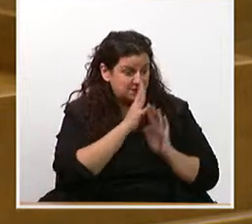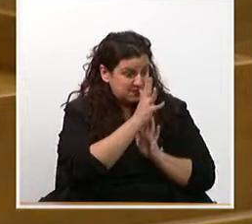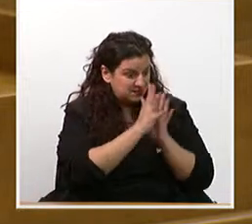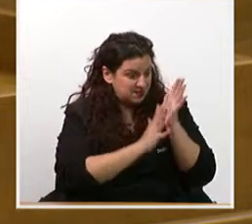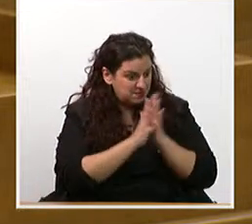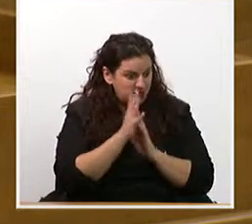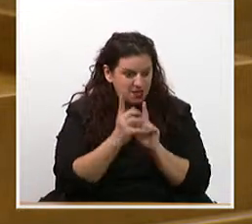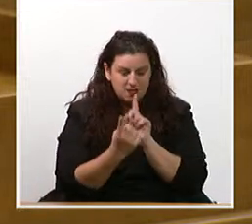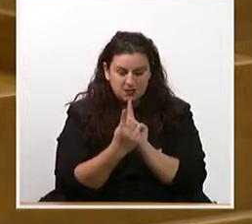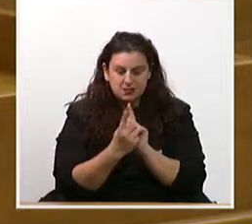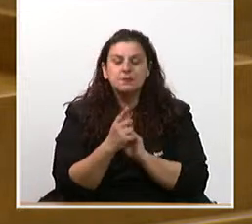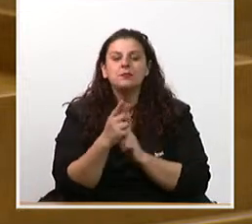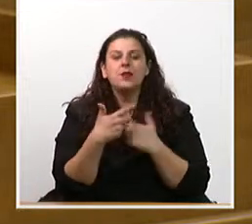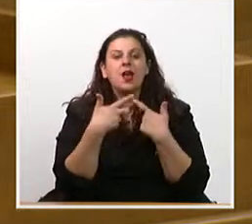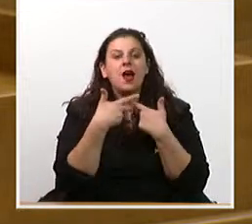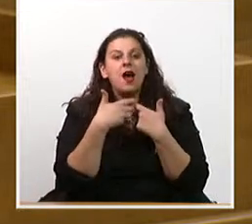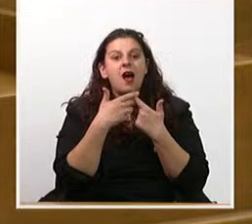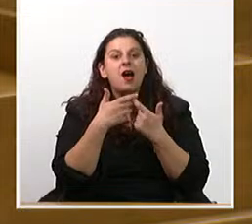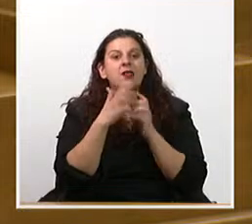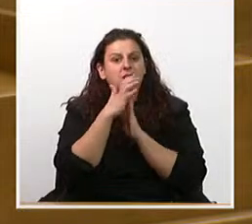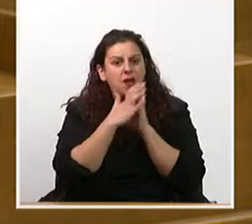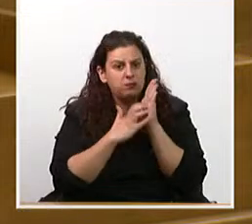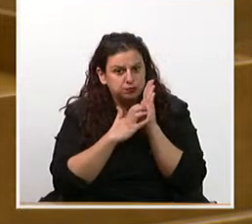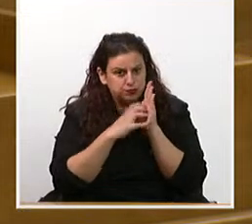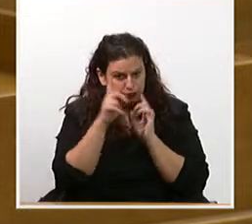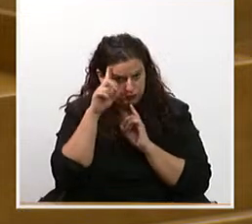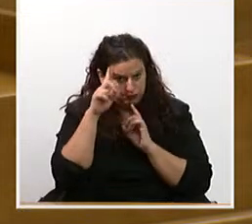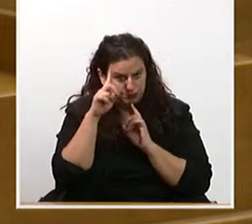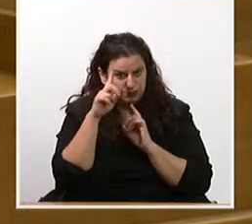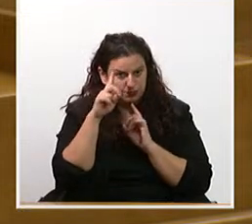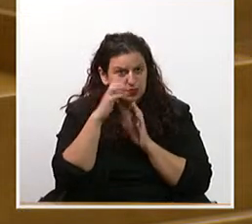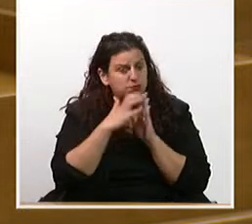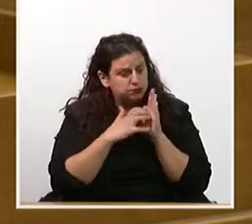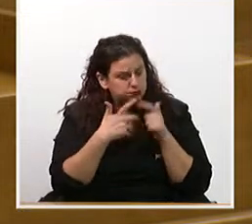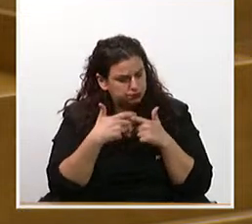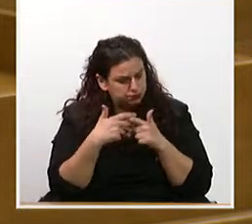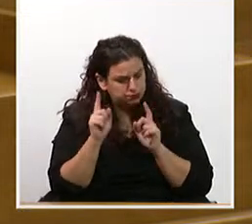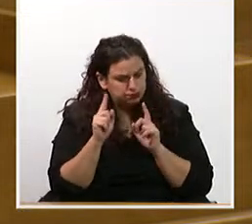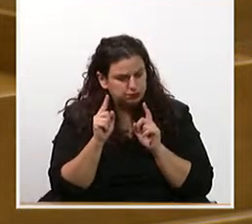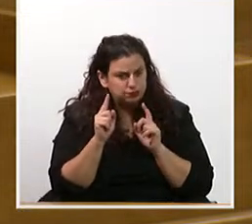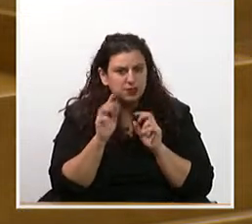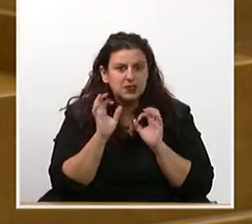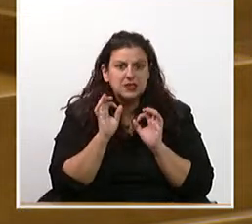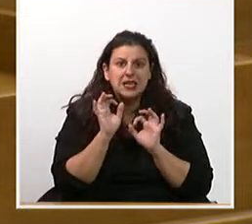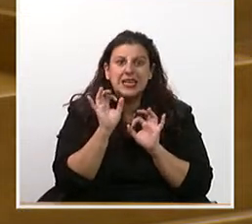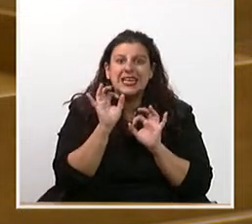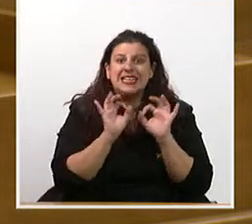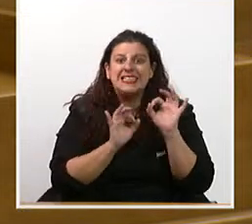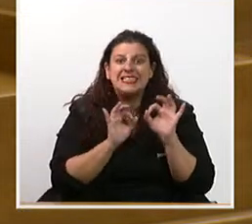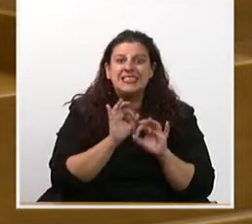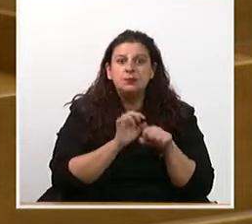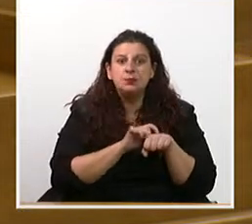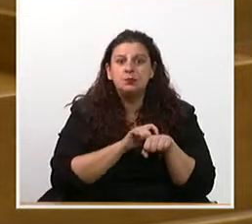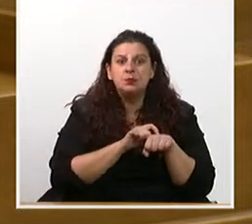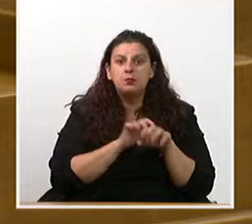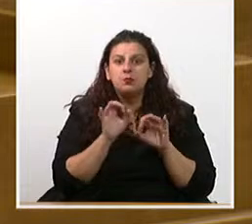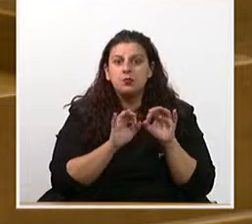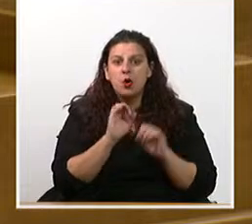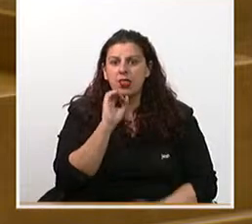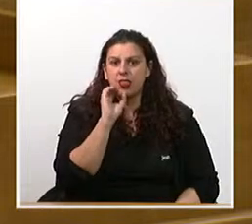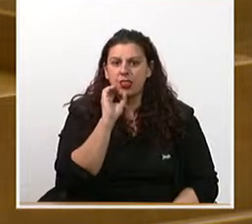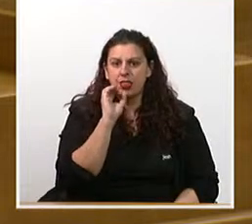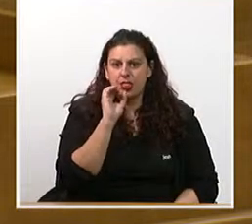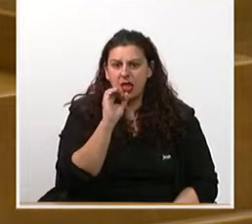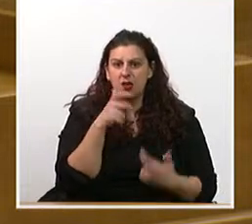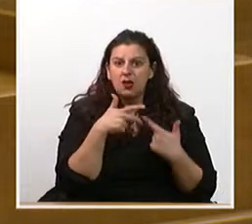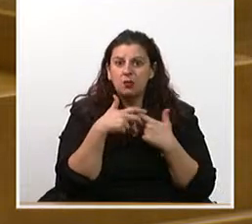ayudas Fiscales Fiscales Fiscales consistentes en la fijación del tipo cero tipo cero en el